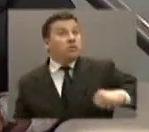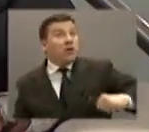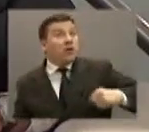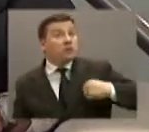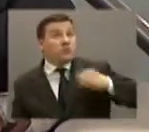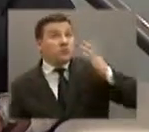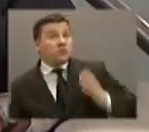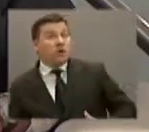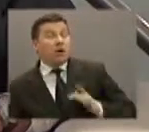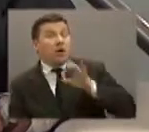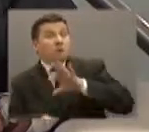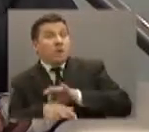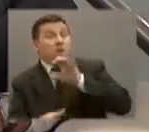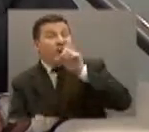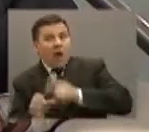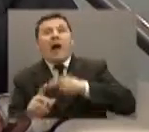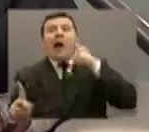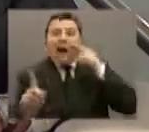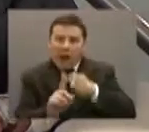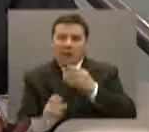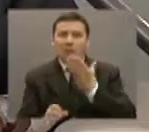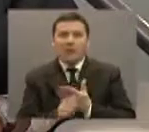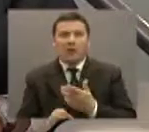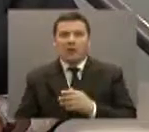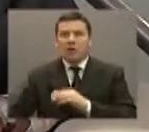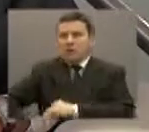precisamente para eso para